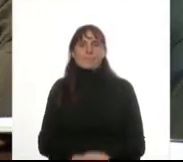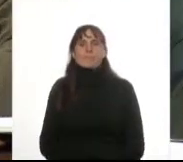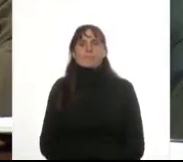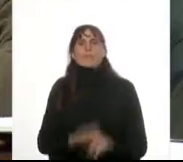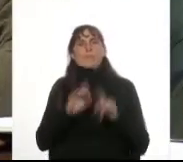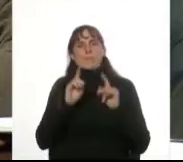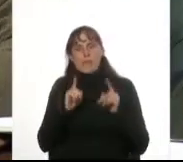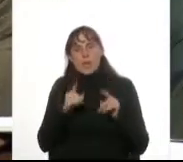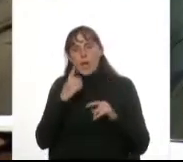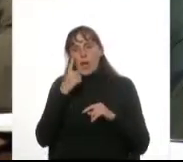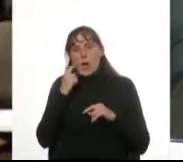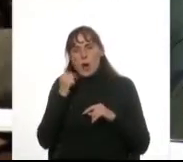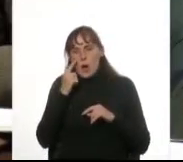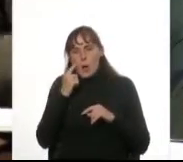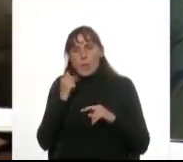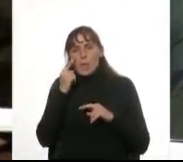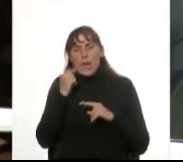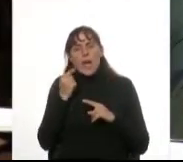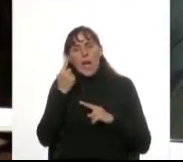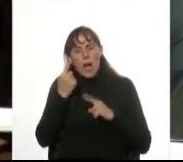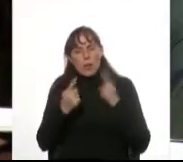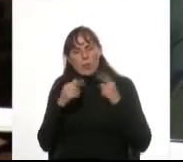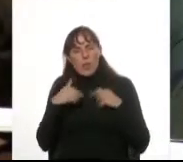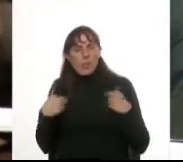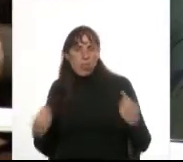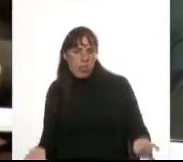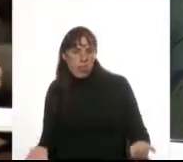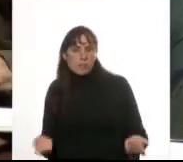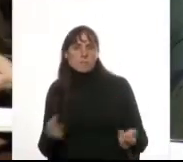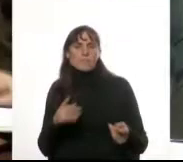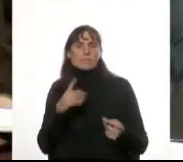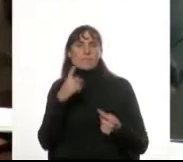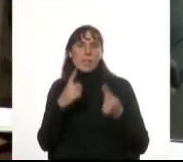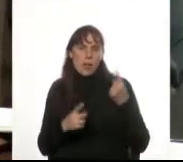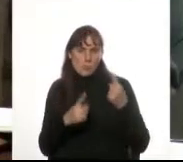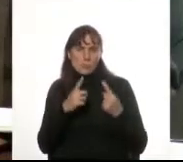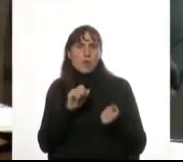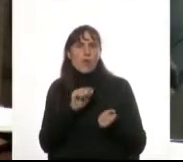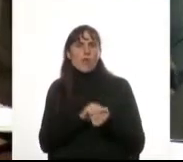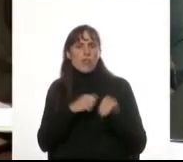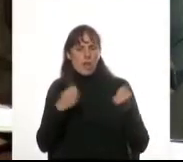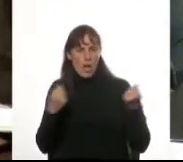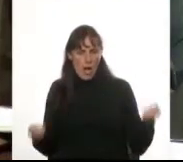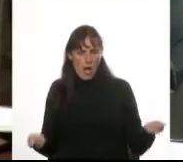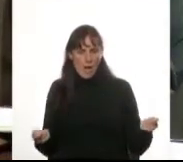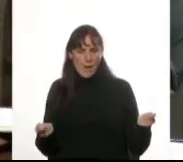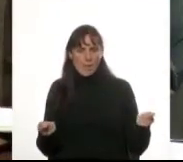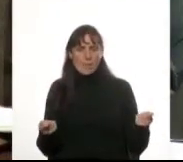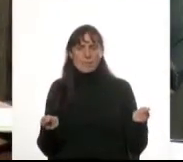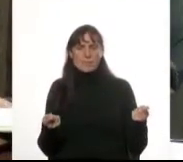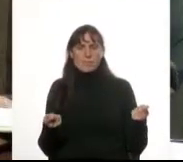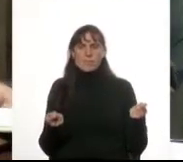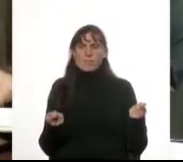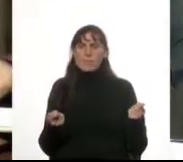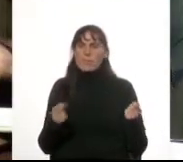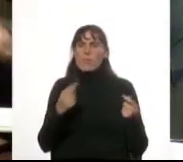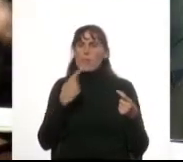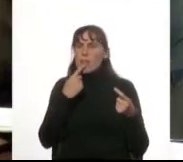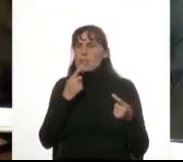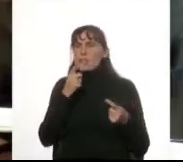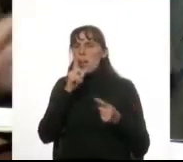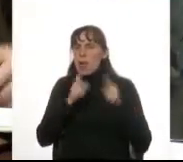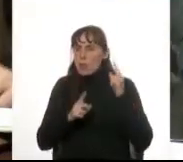Hubo hombres que reflexionaron y hubo periódicos que escribieron editoriales justificando